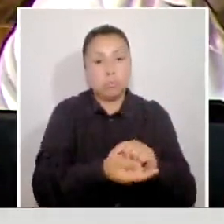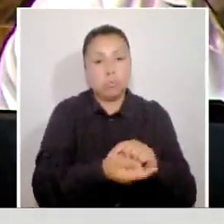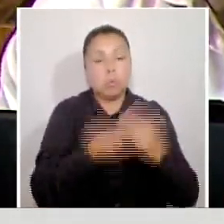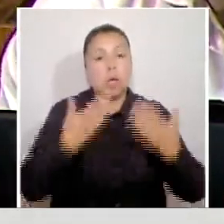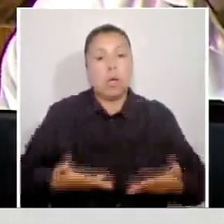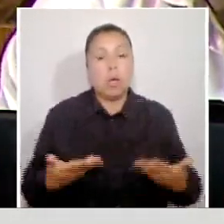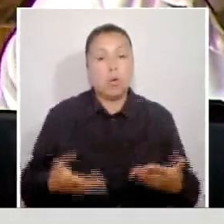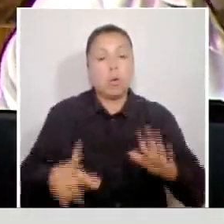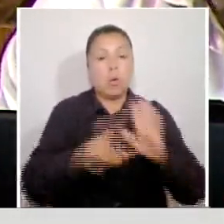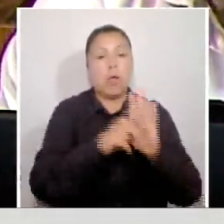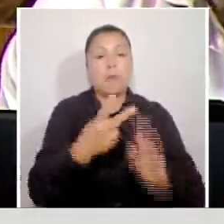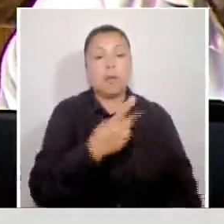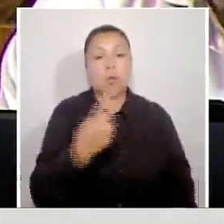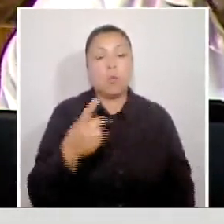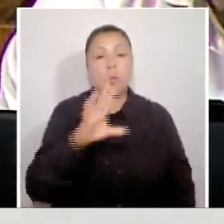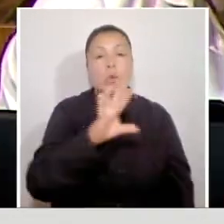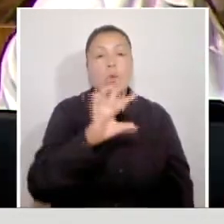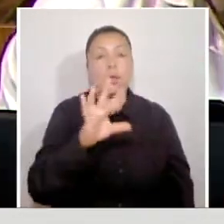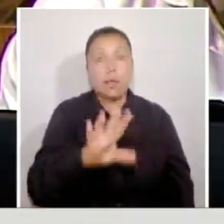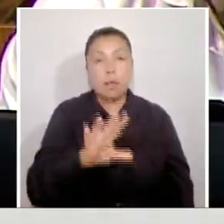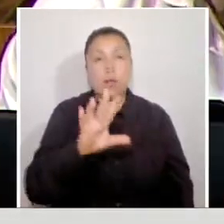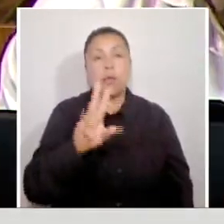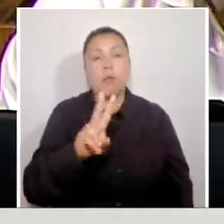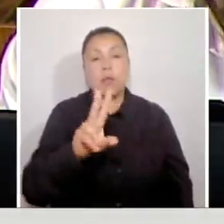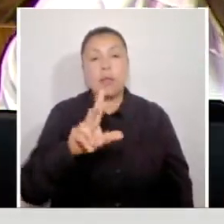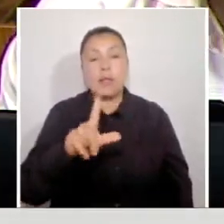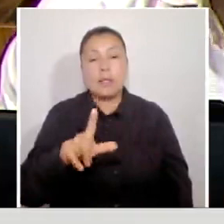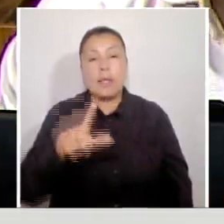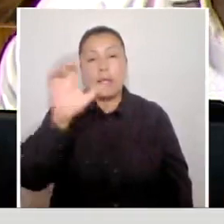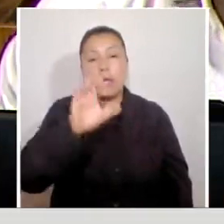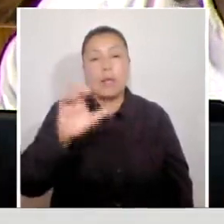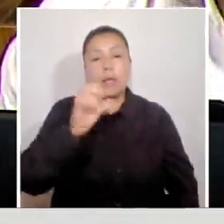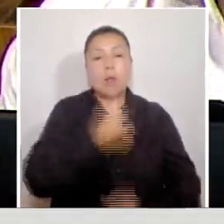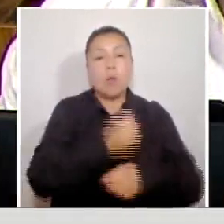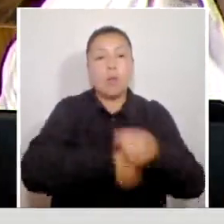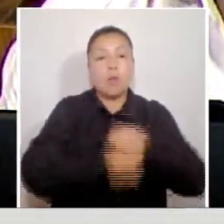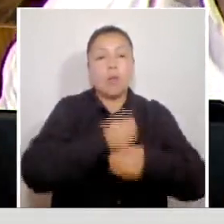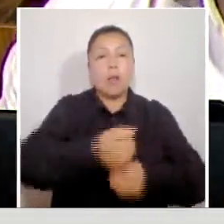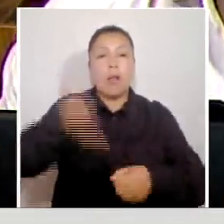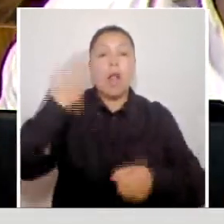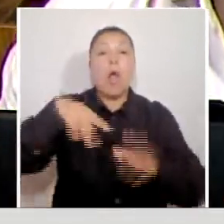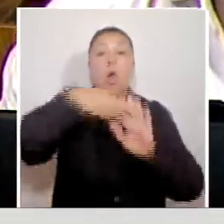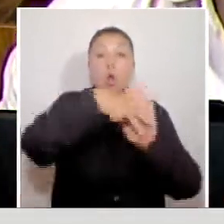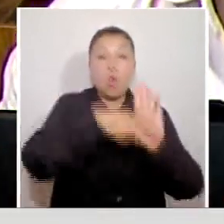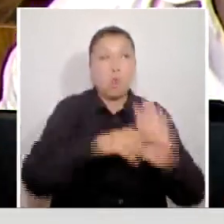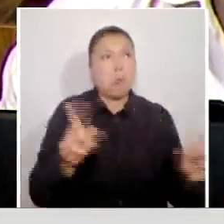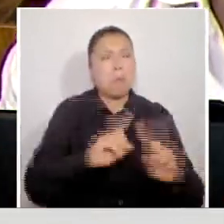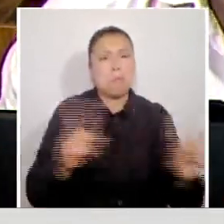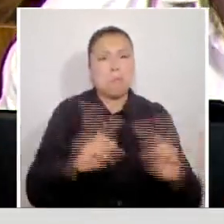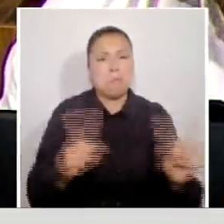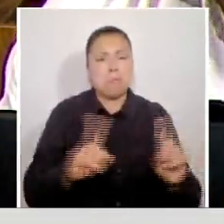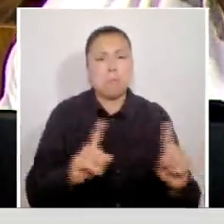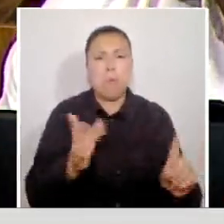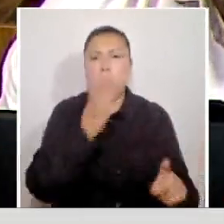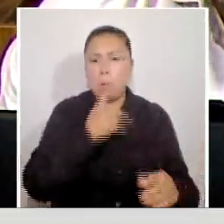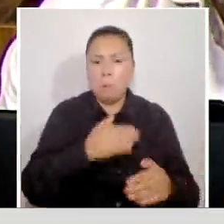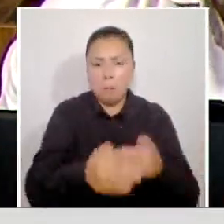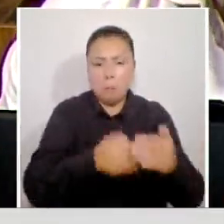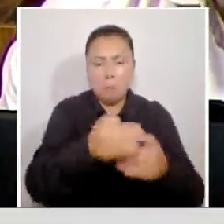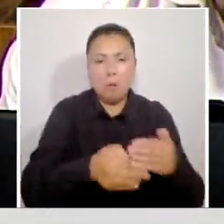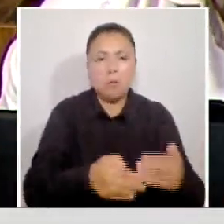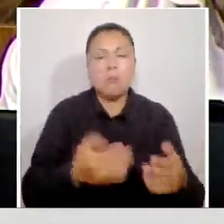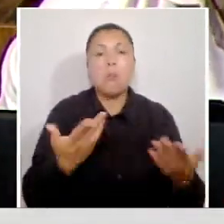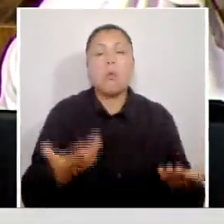ley 21527 en enero del año pasado Norma que ni siquiera entra en vigencia porque esta disposición